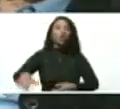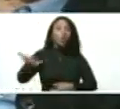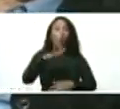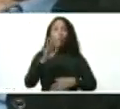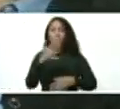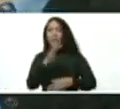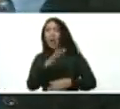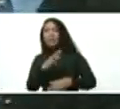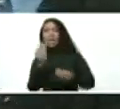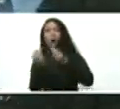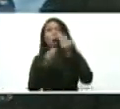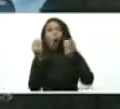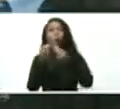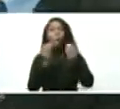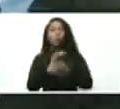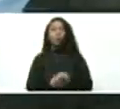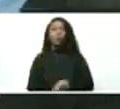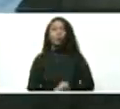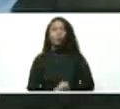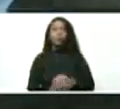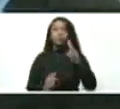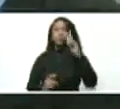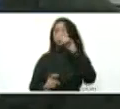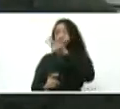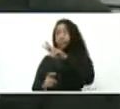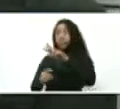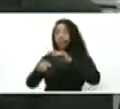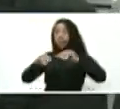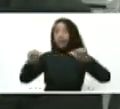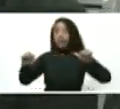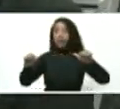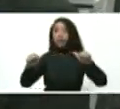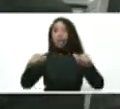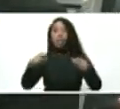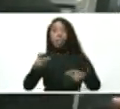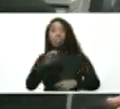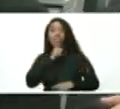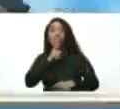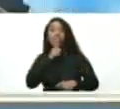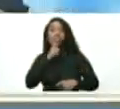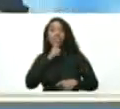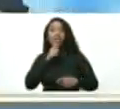más bien que desde el punto de vista geopolítico se complica,